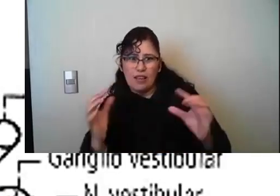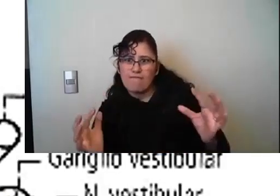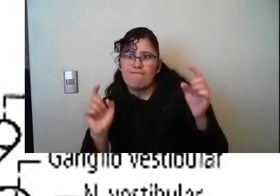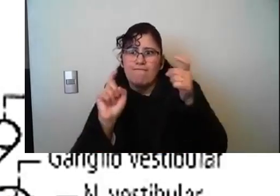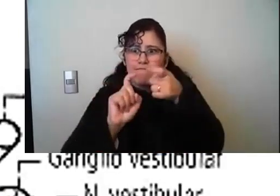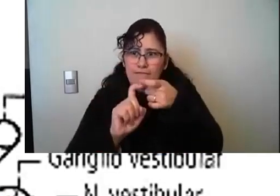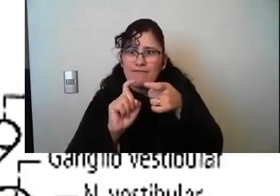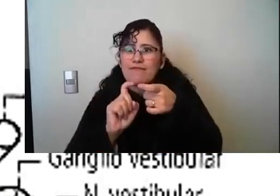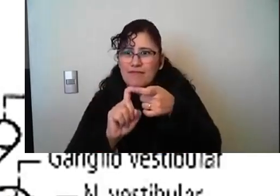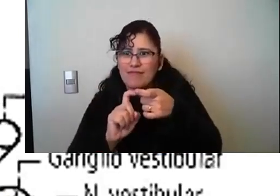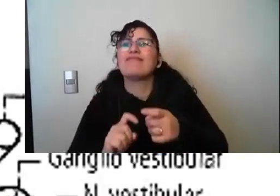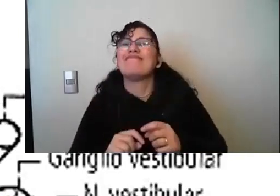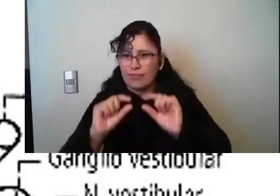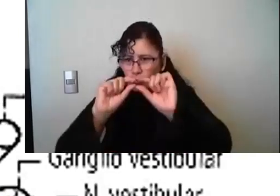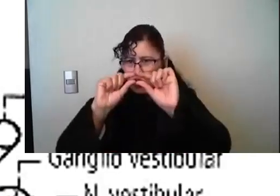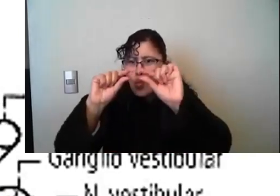arquicerebelo,